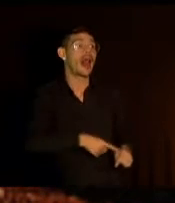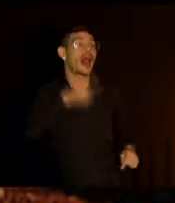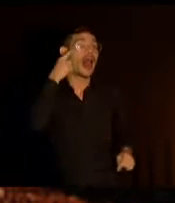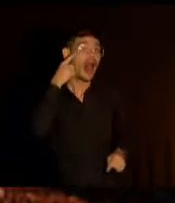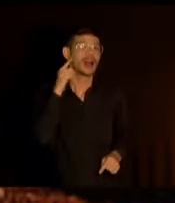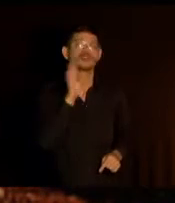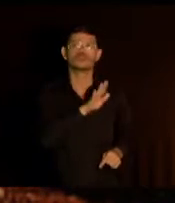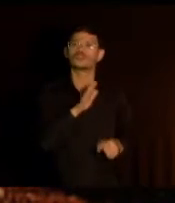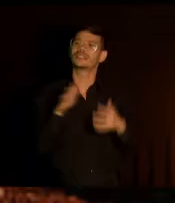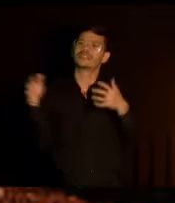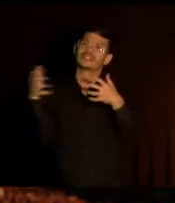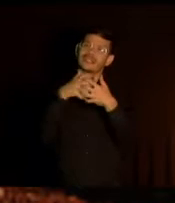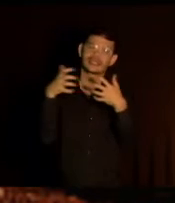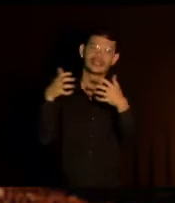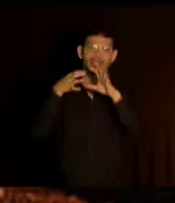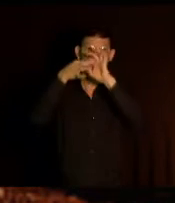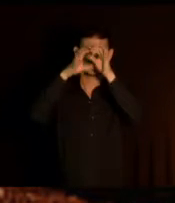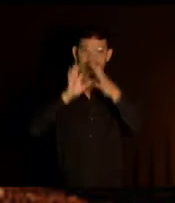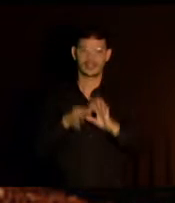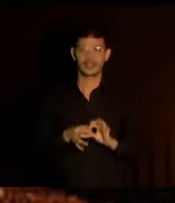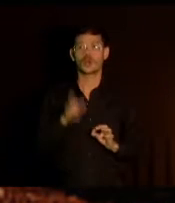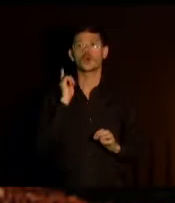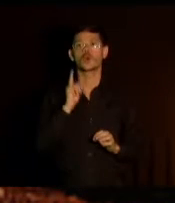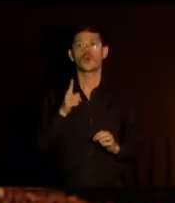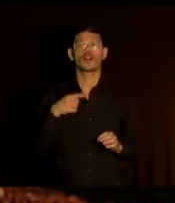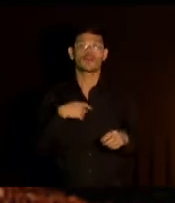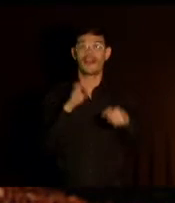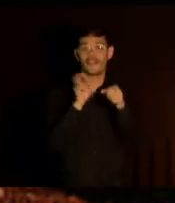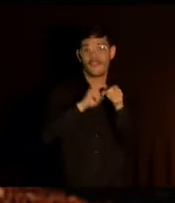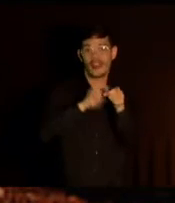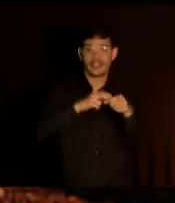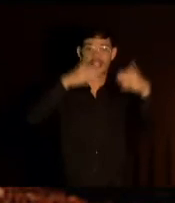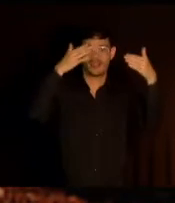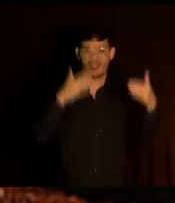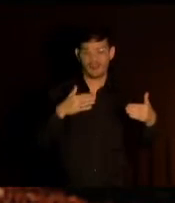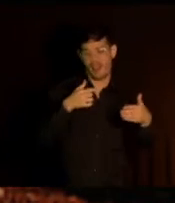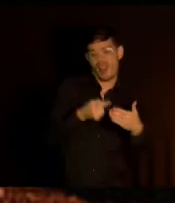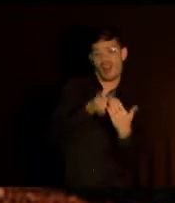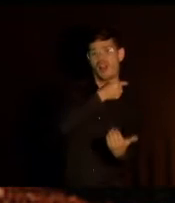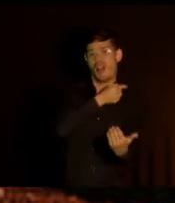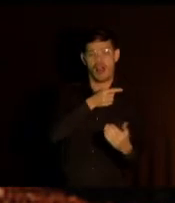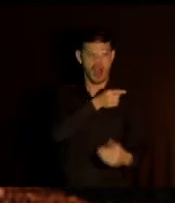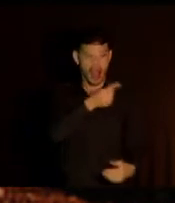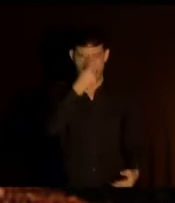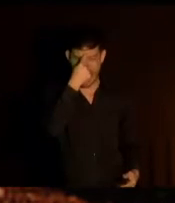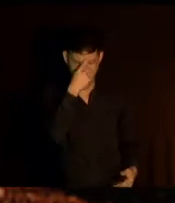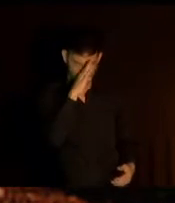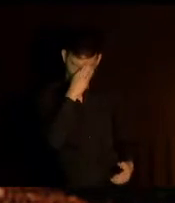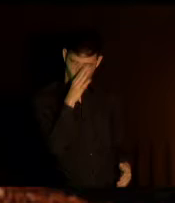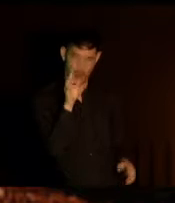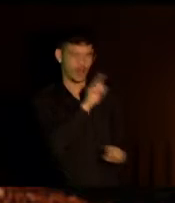sistema paralímpico, porque se van a acabar las federaciones con discapacidad. La otra, que es también